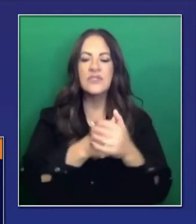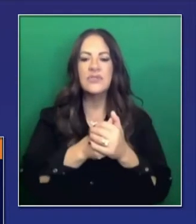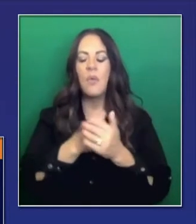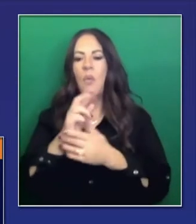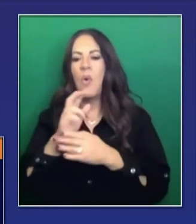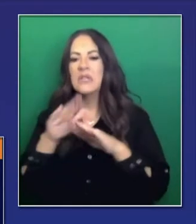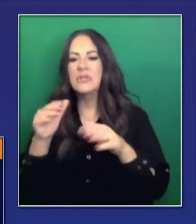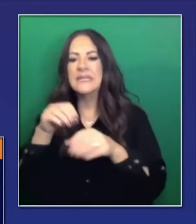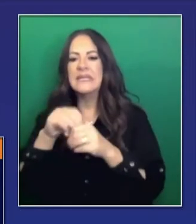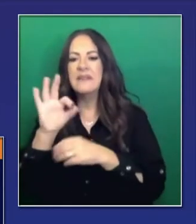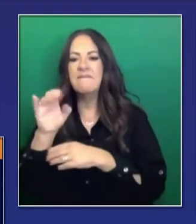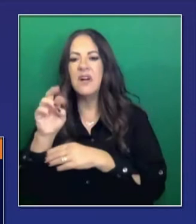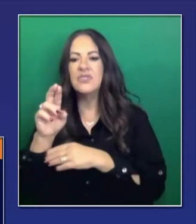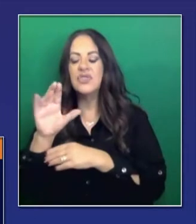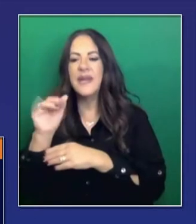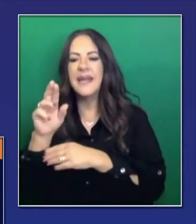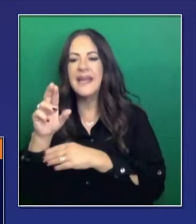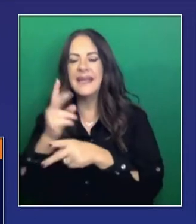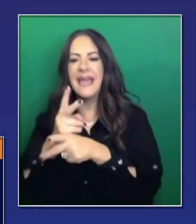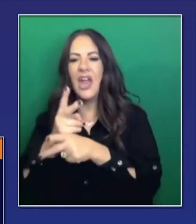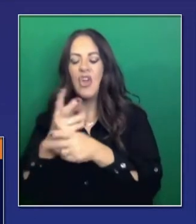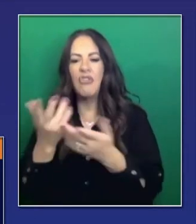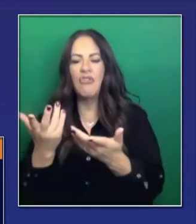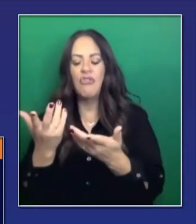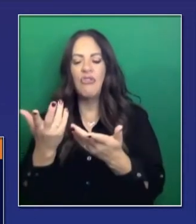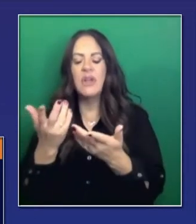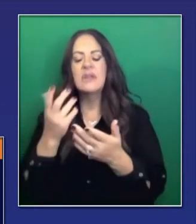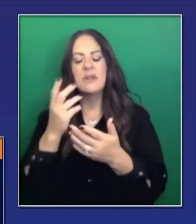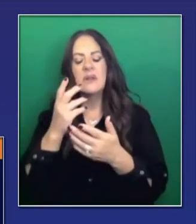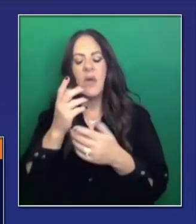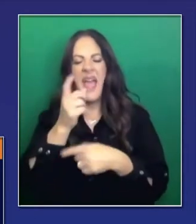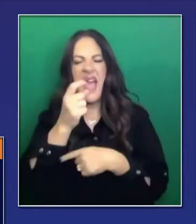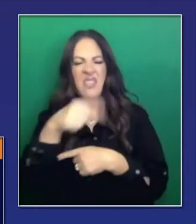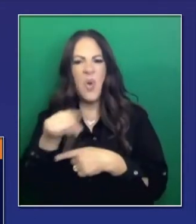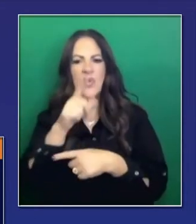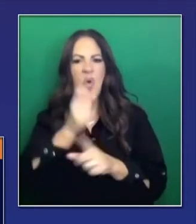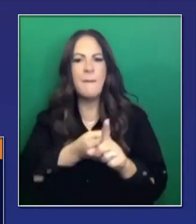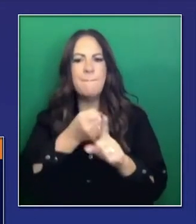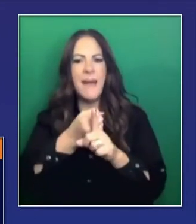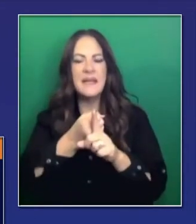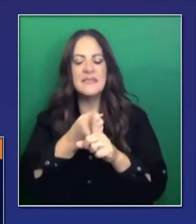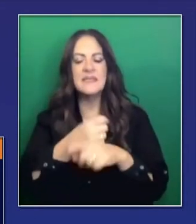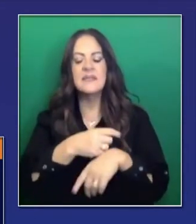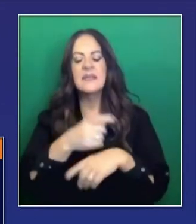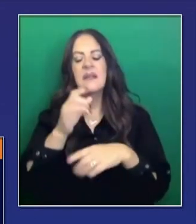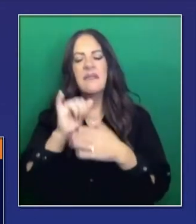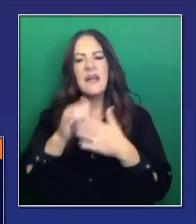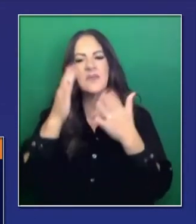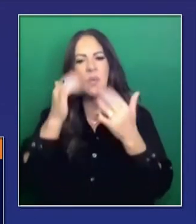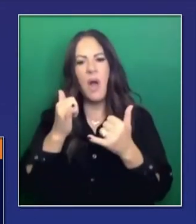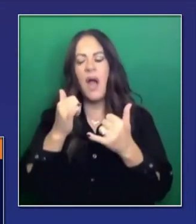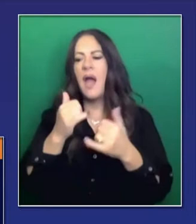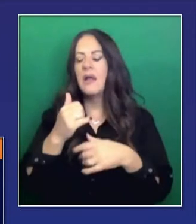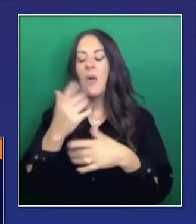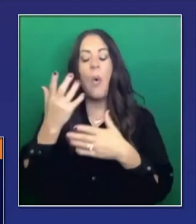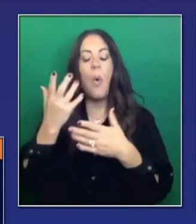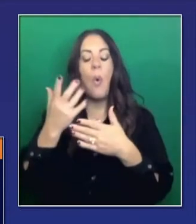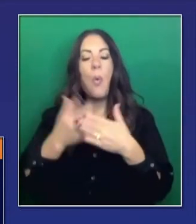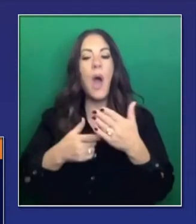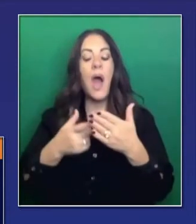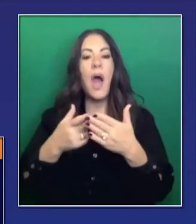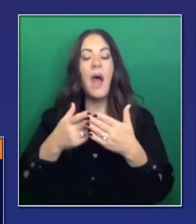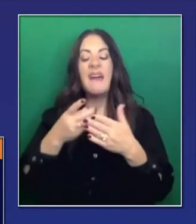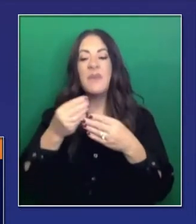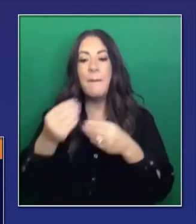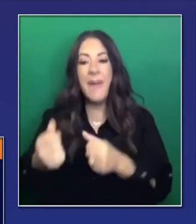necesitadas, niños que necesitan aprendizaje especial, aprendiendo inglés como segundo idioma. Y también respecto